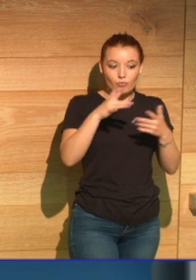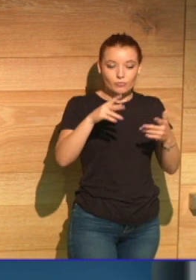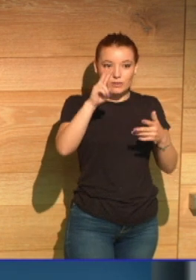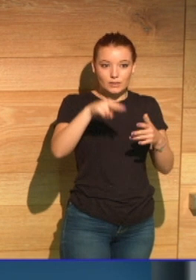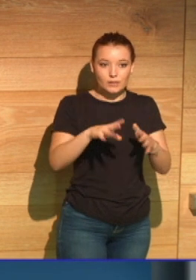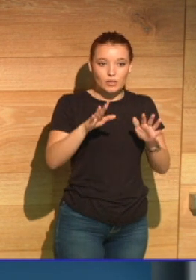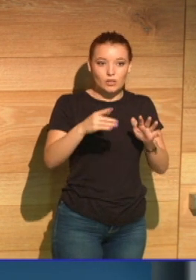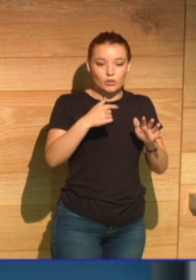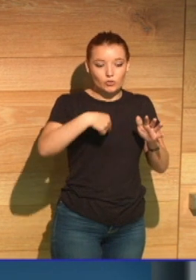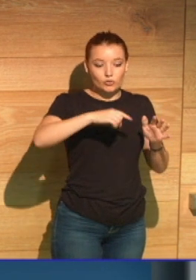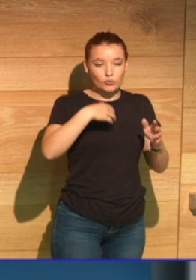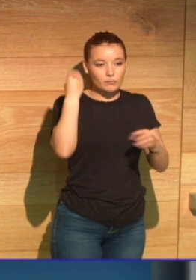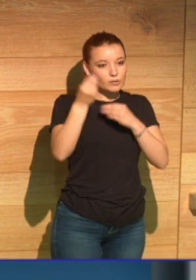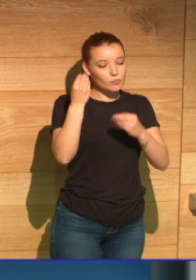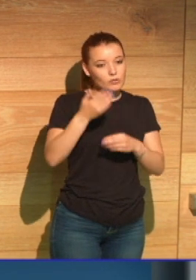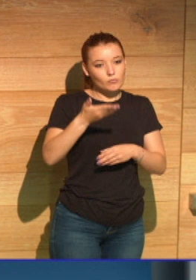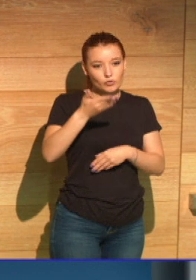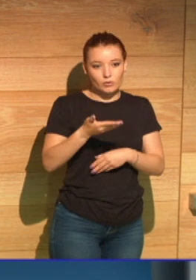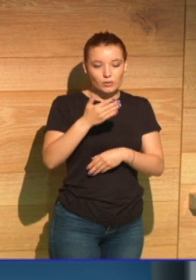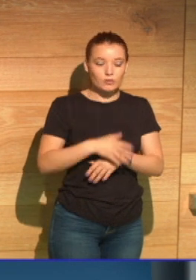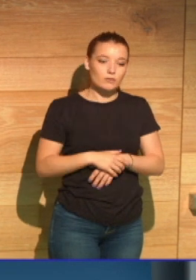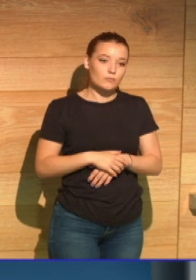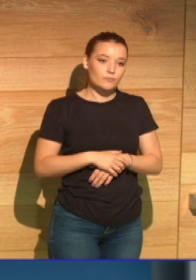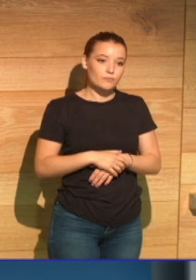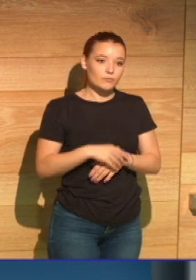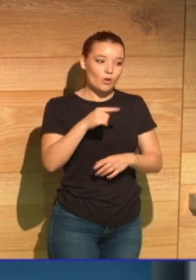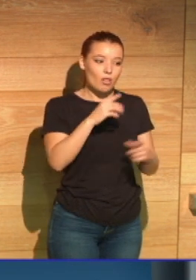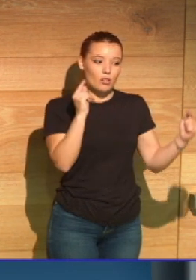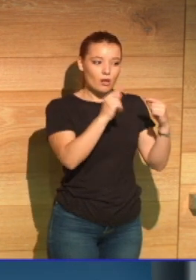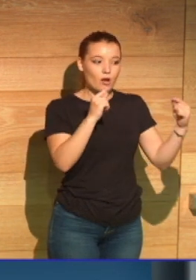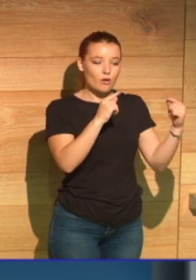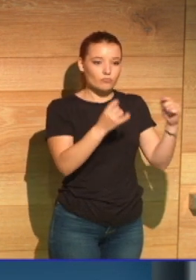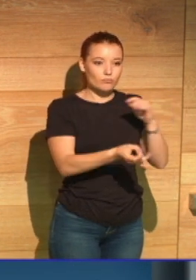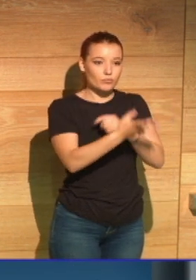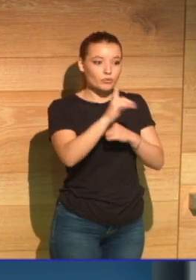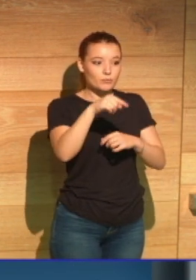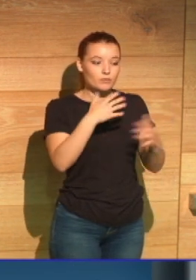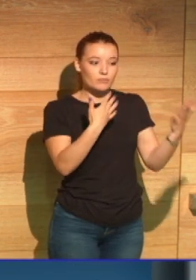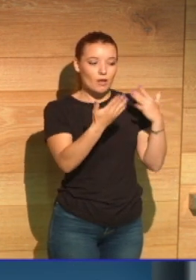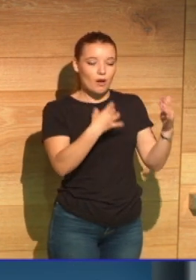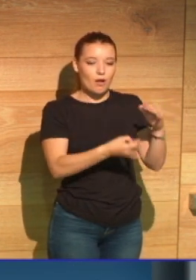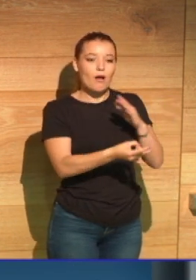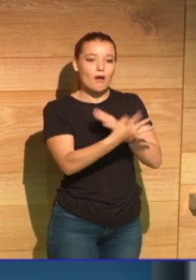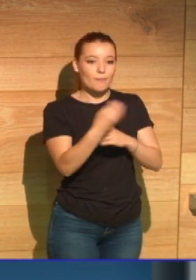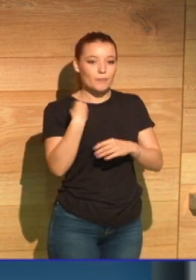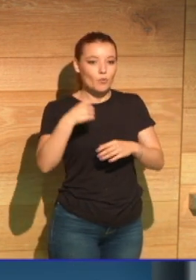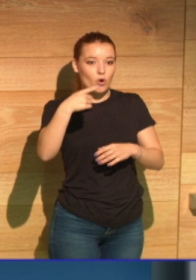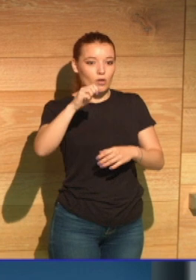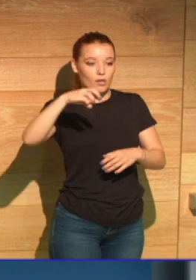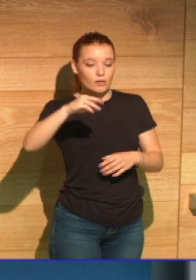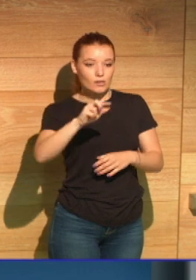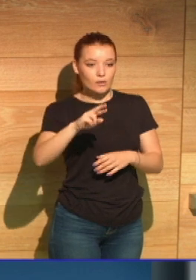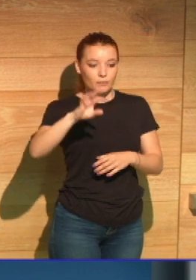parece potentísimo. Ha sido un generador de discusiones y será seguramente un generador de diálogos muy potentes con los gamers de la ciudad, con